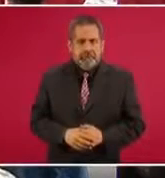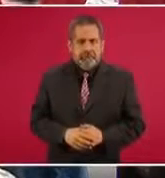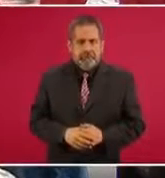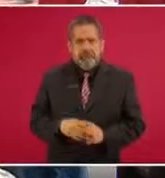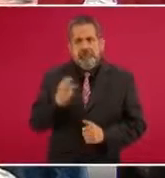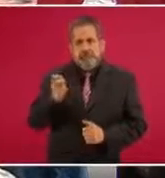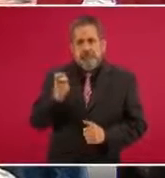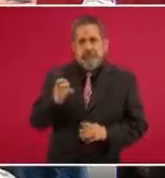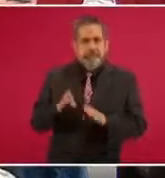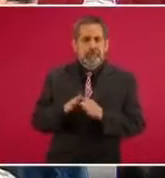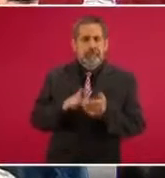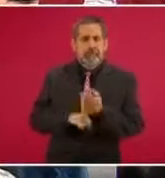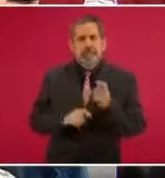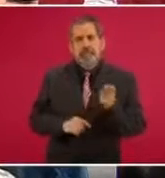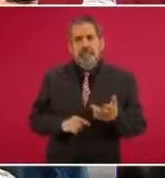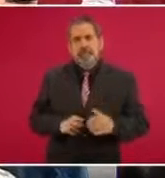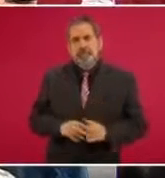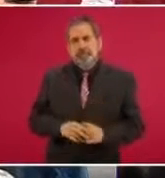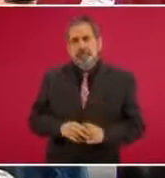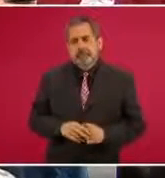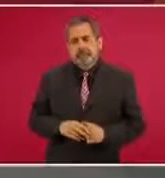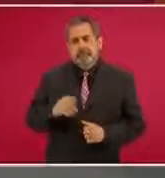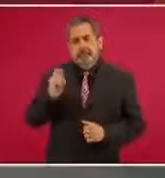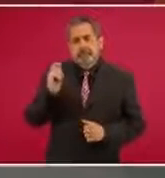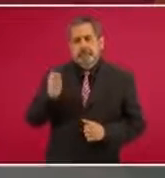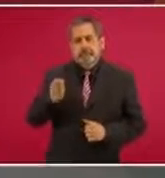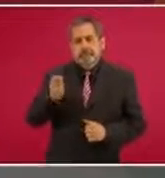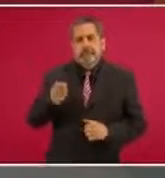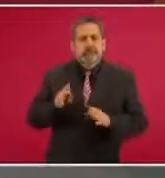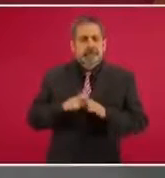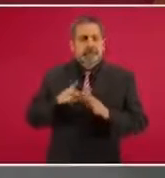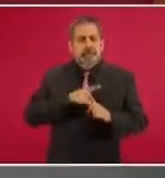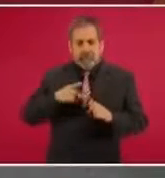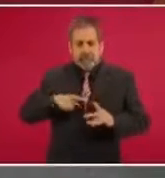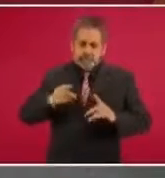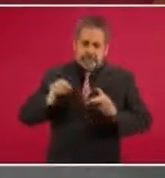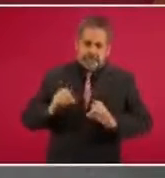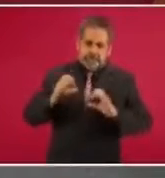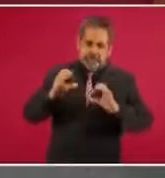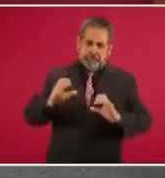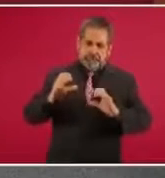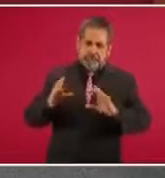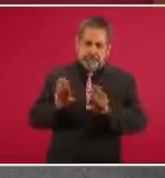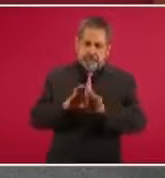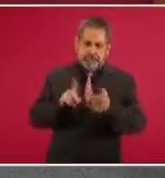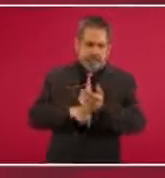entonces si tenemos que cuidar